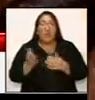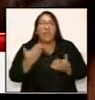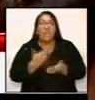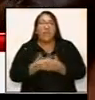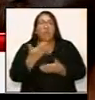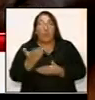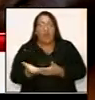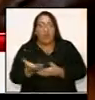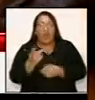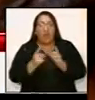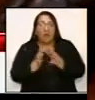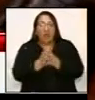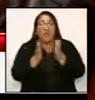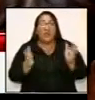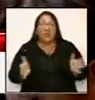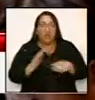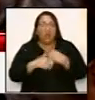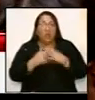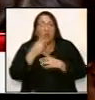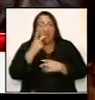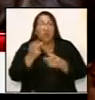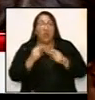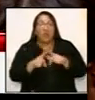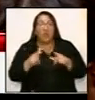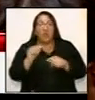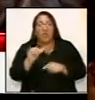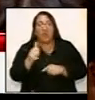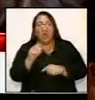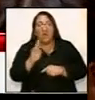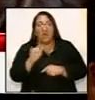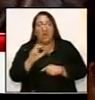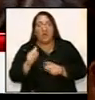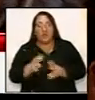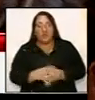acuerdo ampliatorio para ver la zona de Yabarí. Muchas gracias.